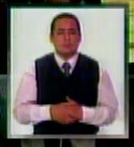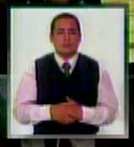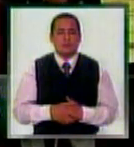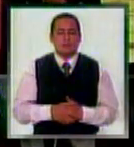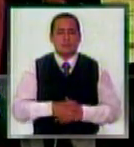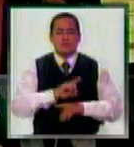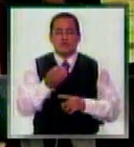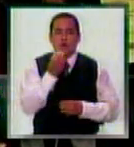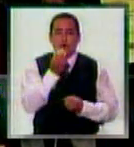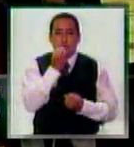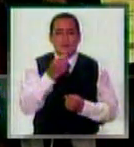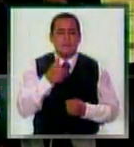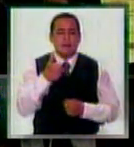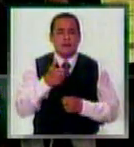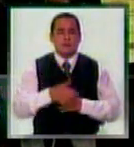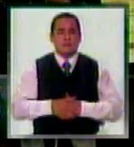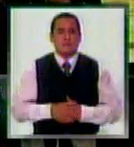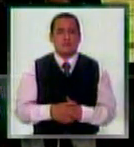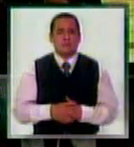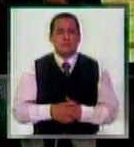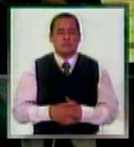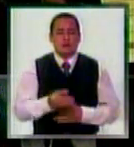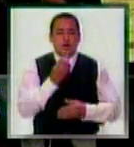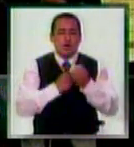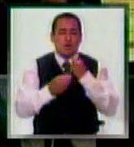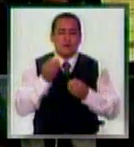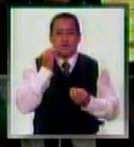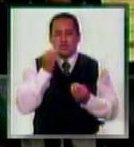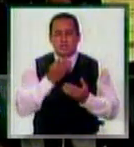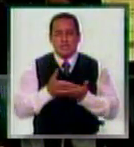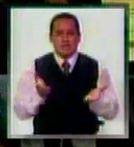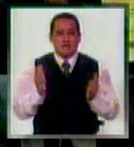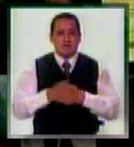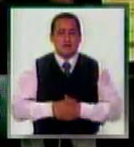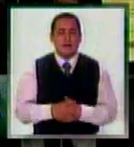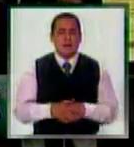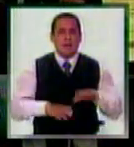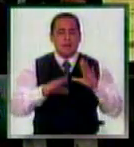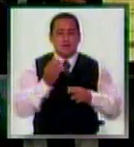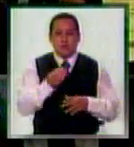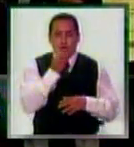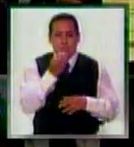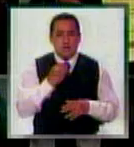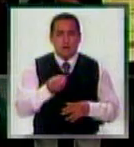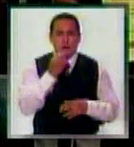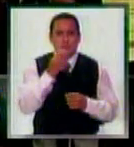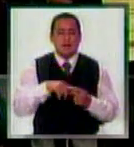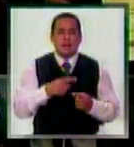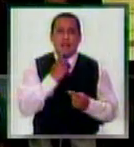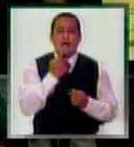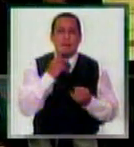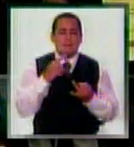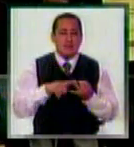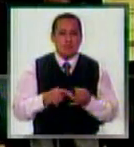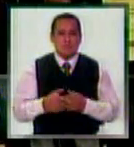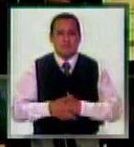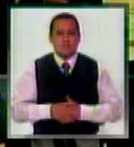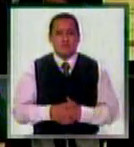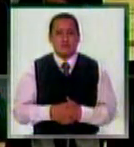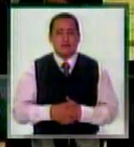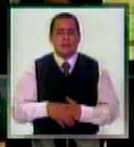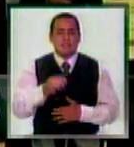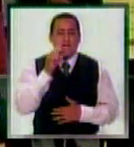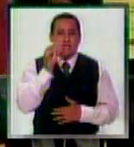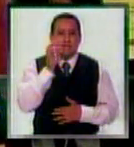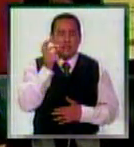no papean bien, ¿no? O comen tonterías. En vez de comer comida, están comiendo caramelos, ¿no?